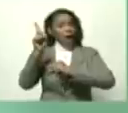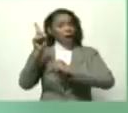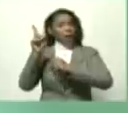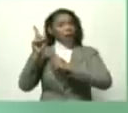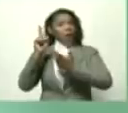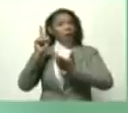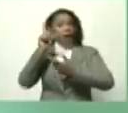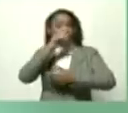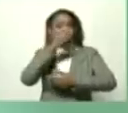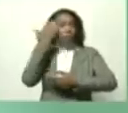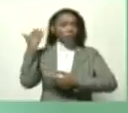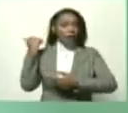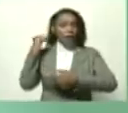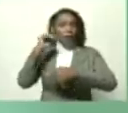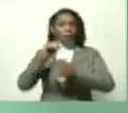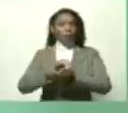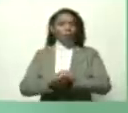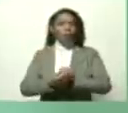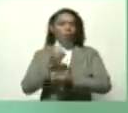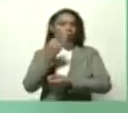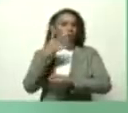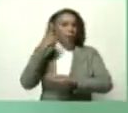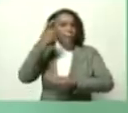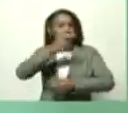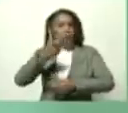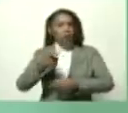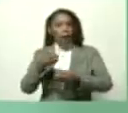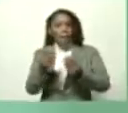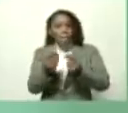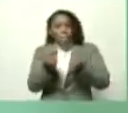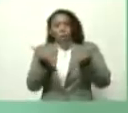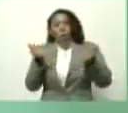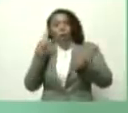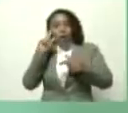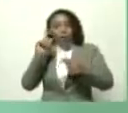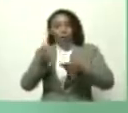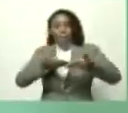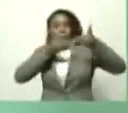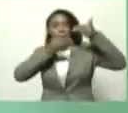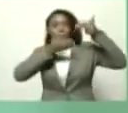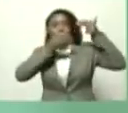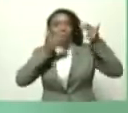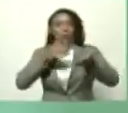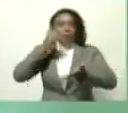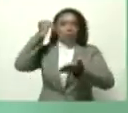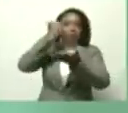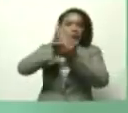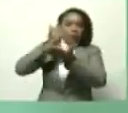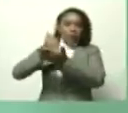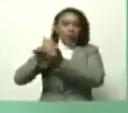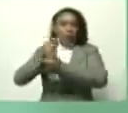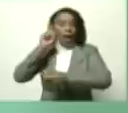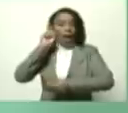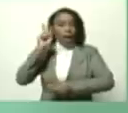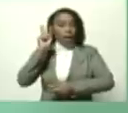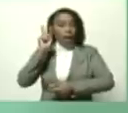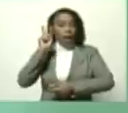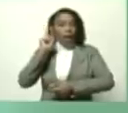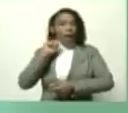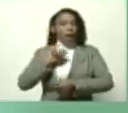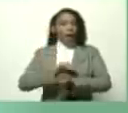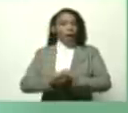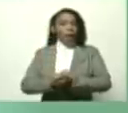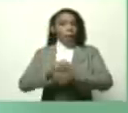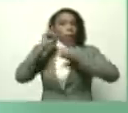el año pasado? ¿Cuántas personas fueron desaparecidas en esas manifestaciones? ¿Cuántas personas fueron asesinadas salvajemente en